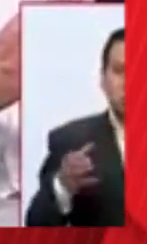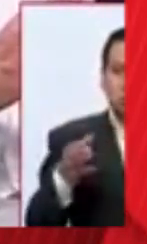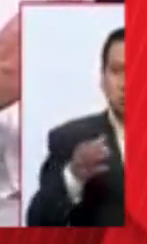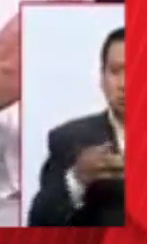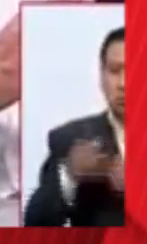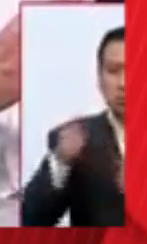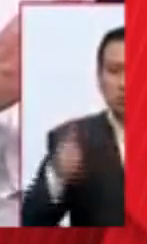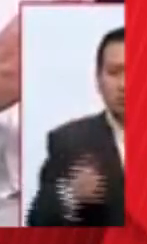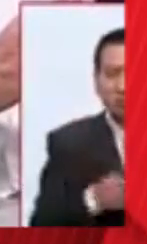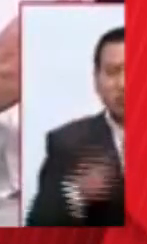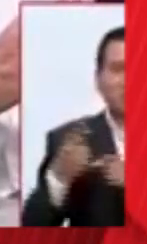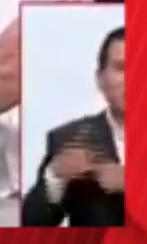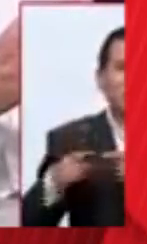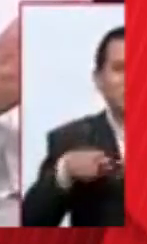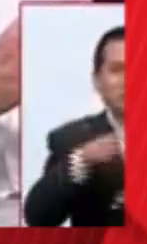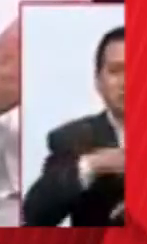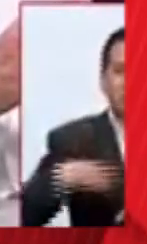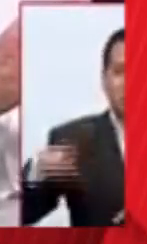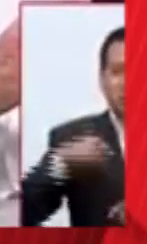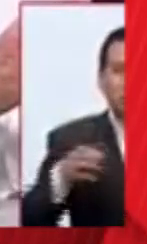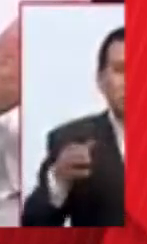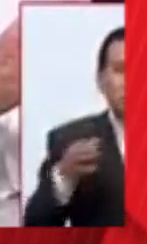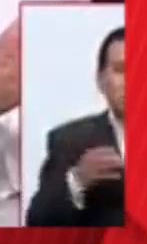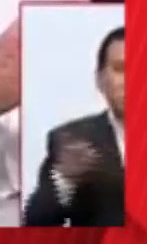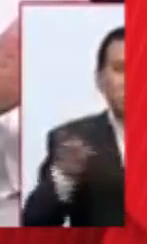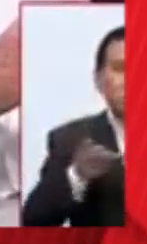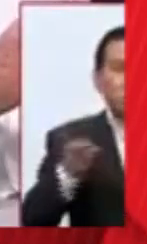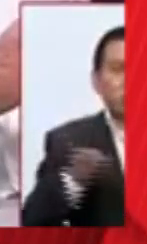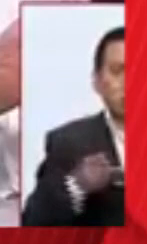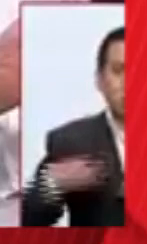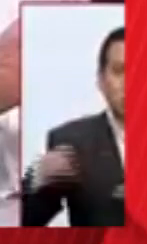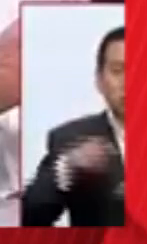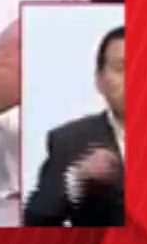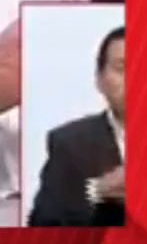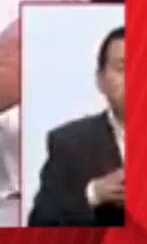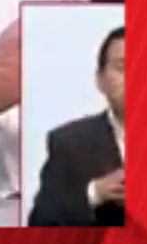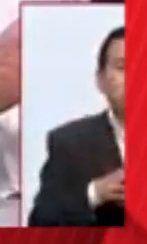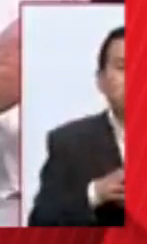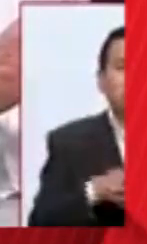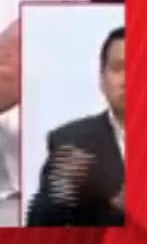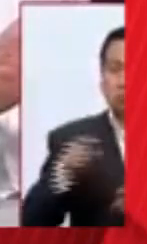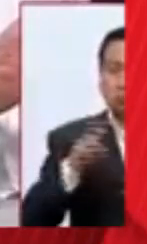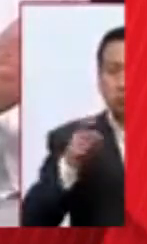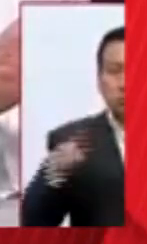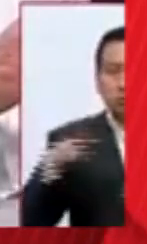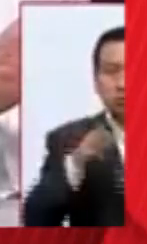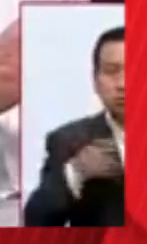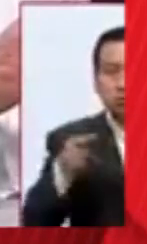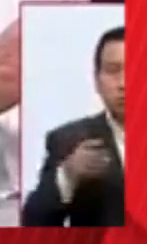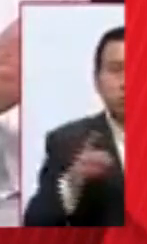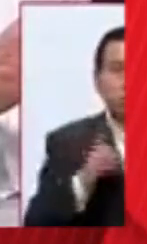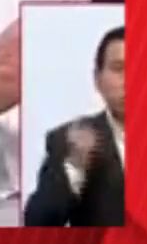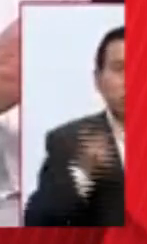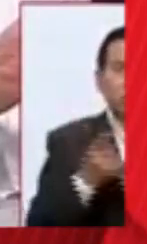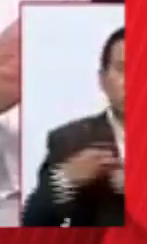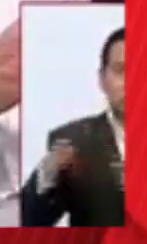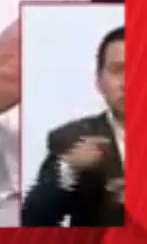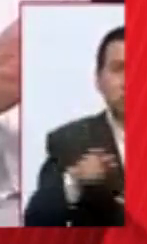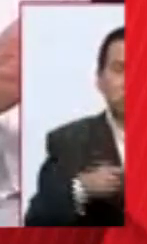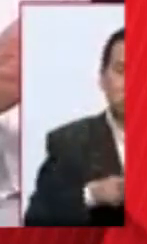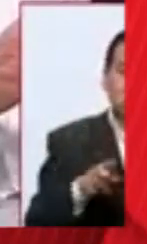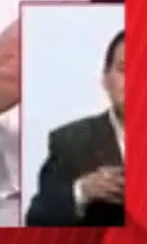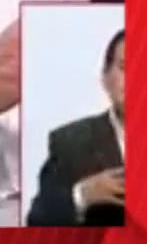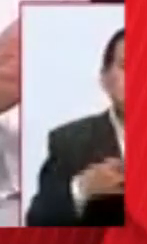centralías, subcentralías, centrales provinciales, secretarios provinciales, hasta secretarios departamentales.